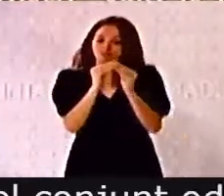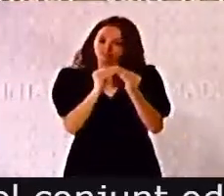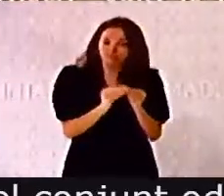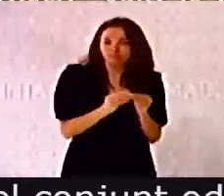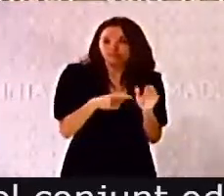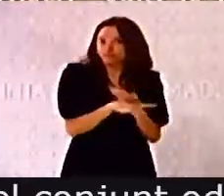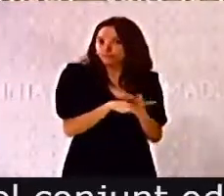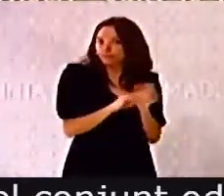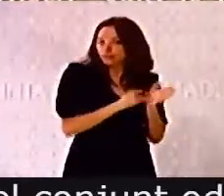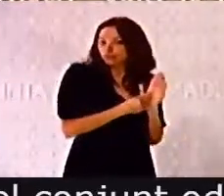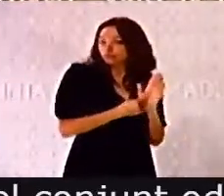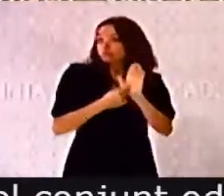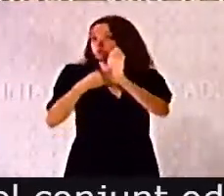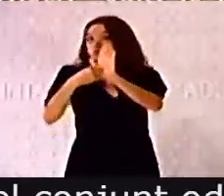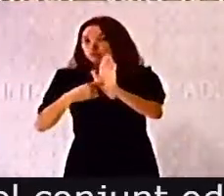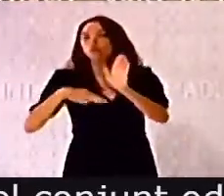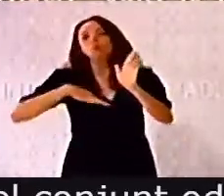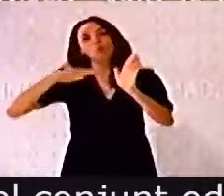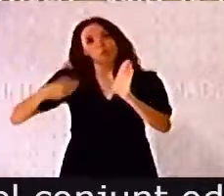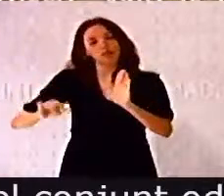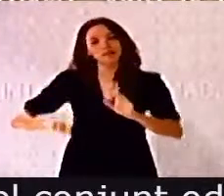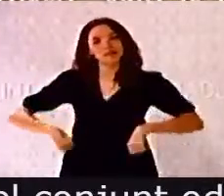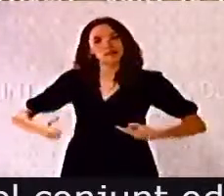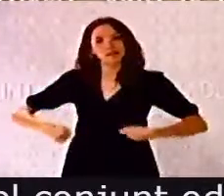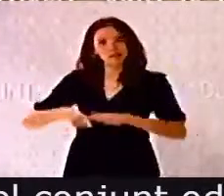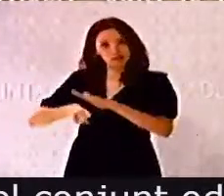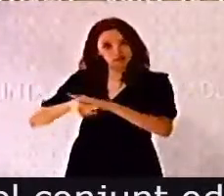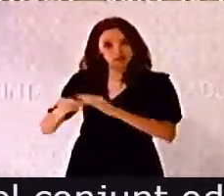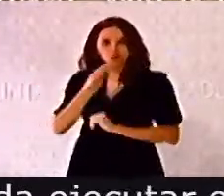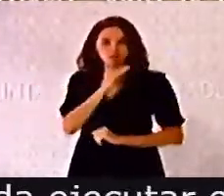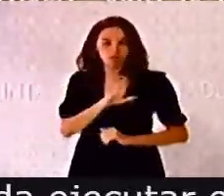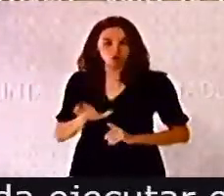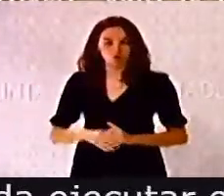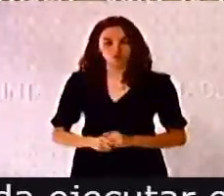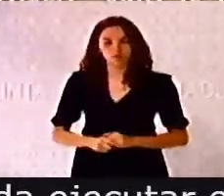momento eso se pueda ejecutar y se pueda ejecutar en las mejores condiciones posibles.